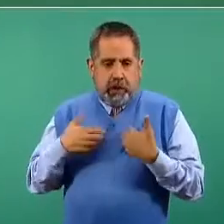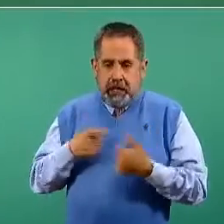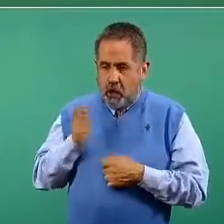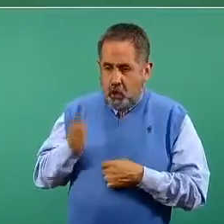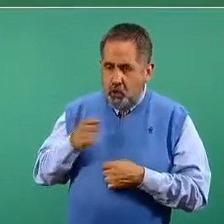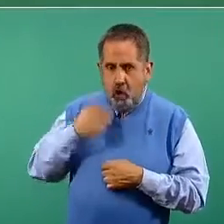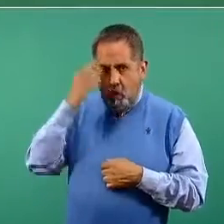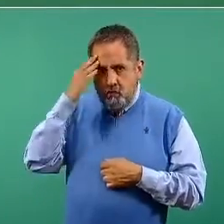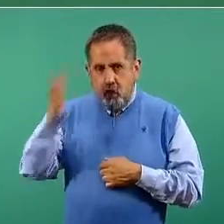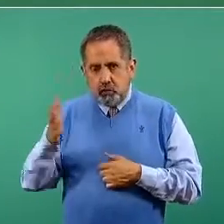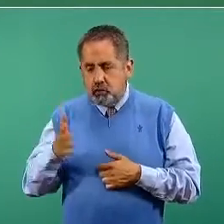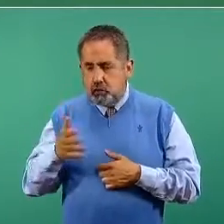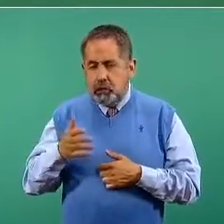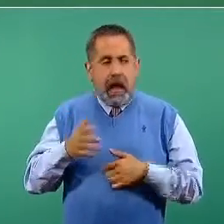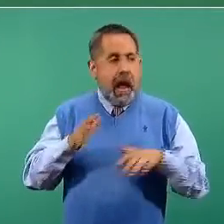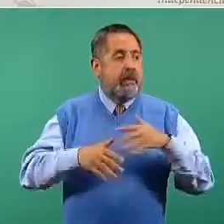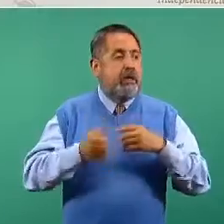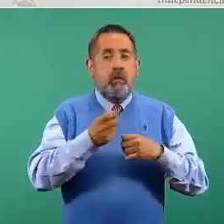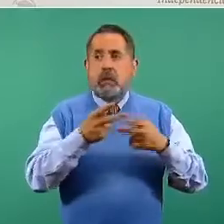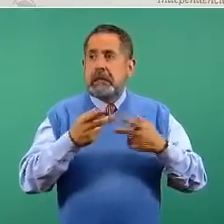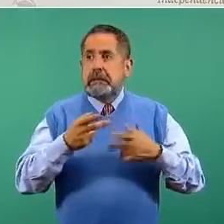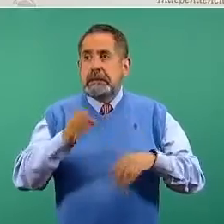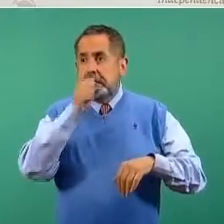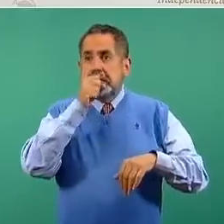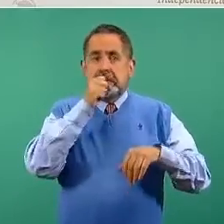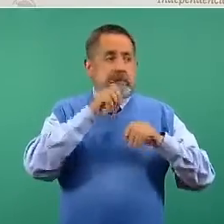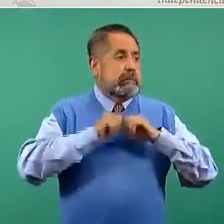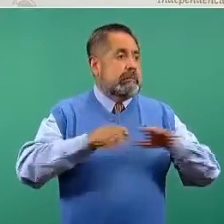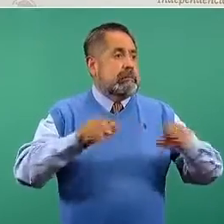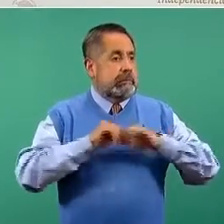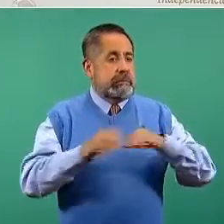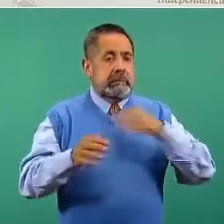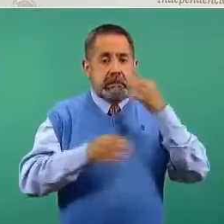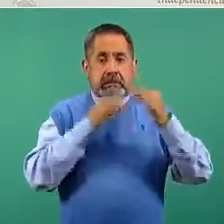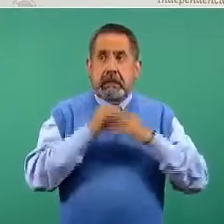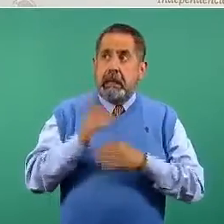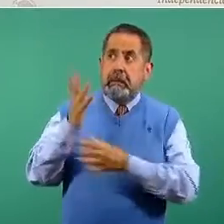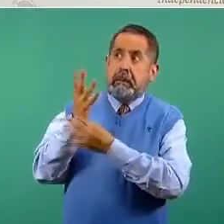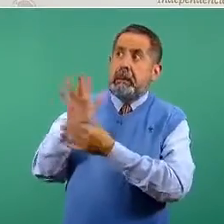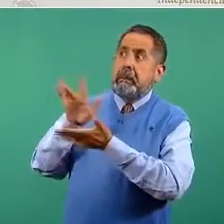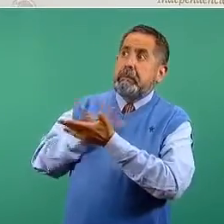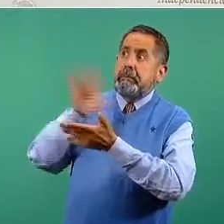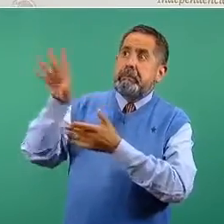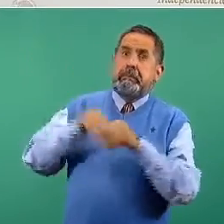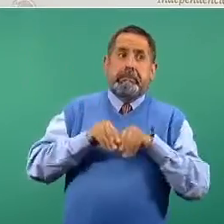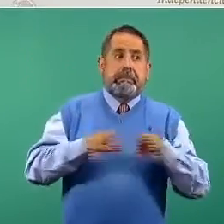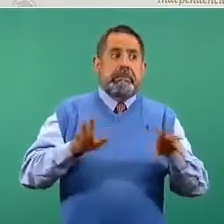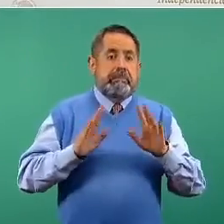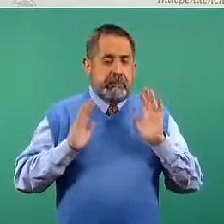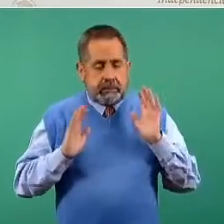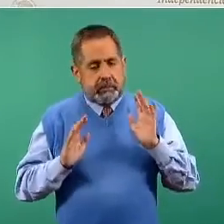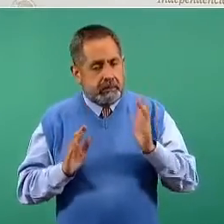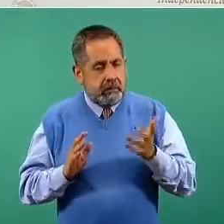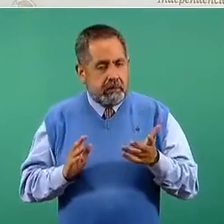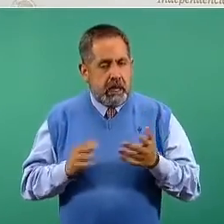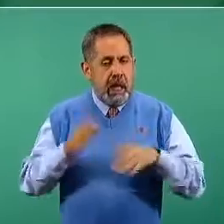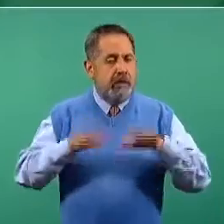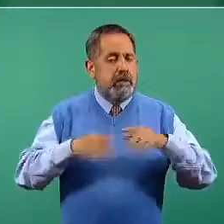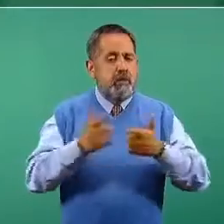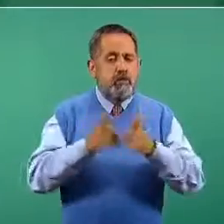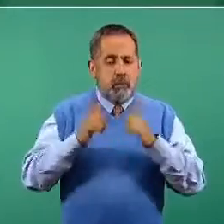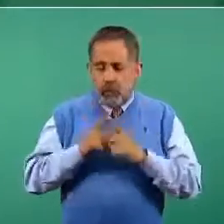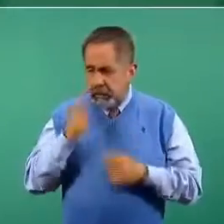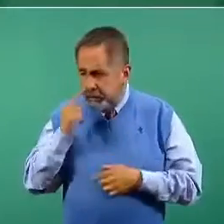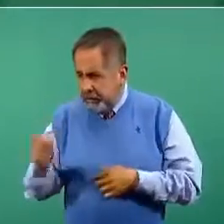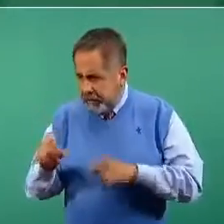por ganar notoriedad en cada medio de información, pues los equipos editoriales